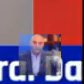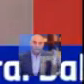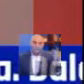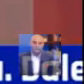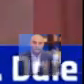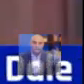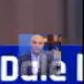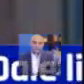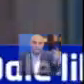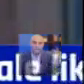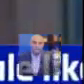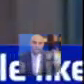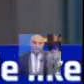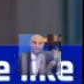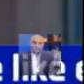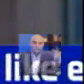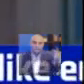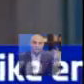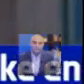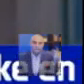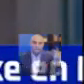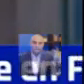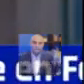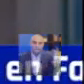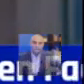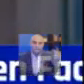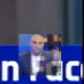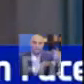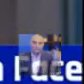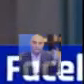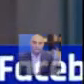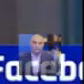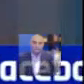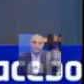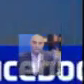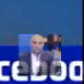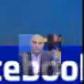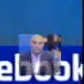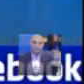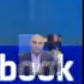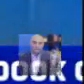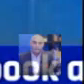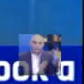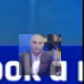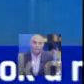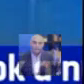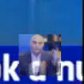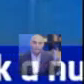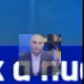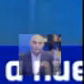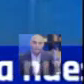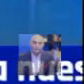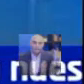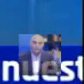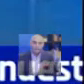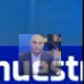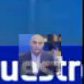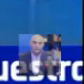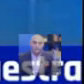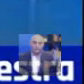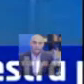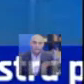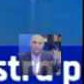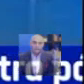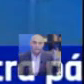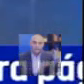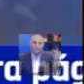el ambiente de estulticia, de bajeza, de corrupción, pero ahora están ahí